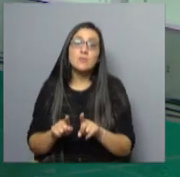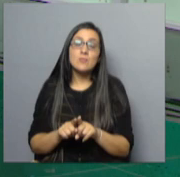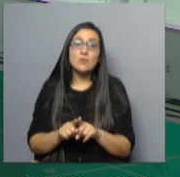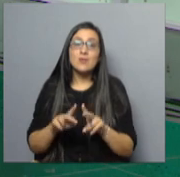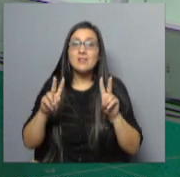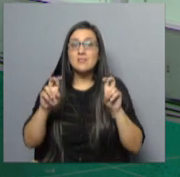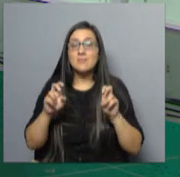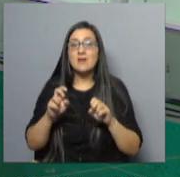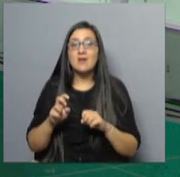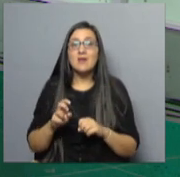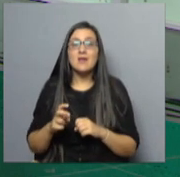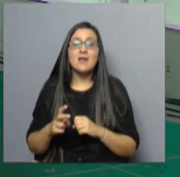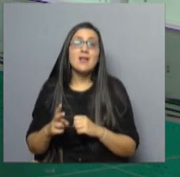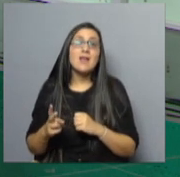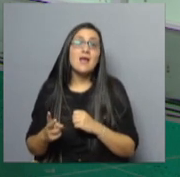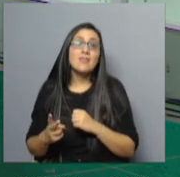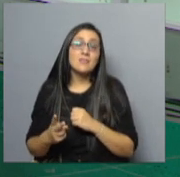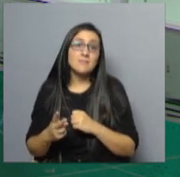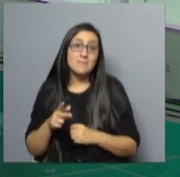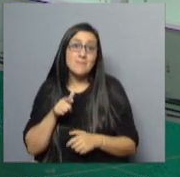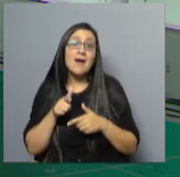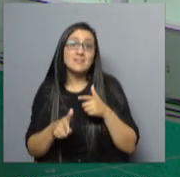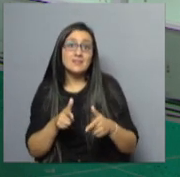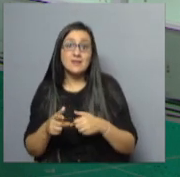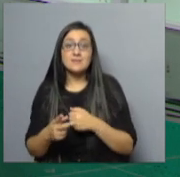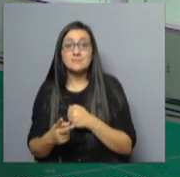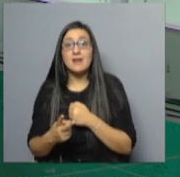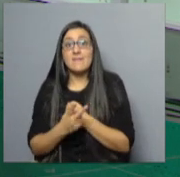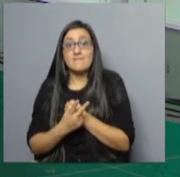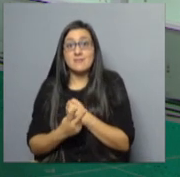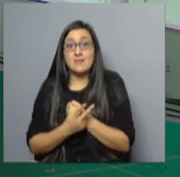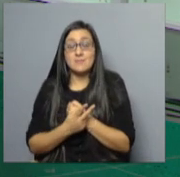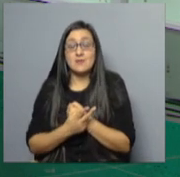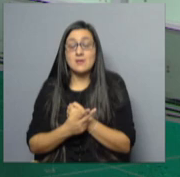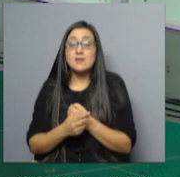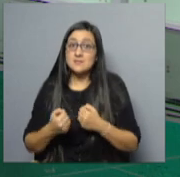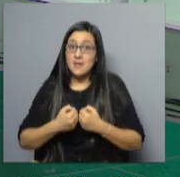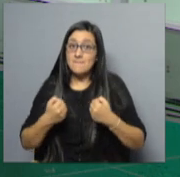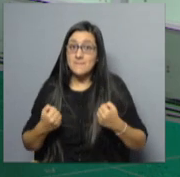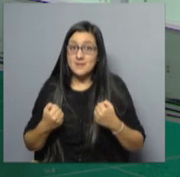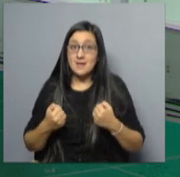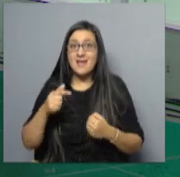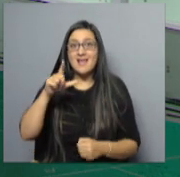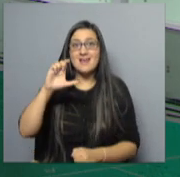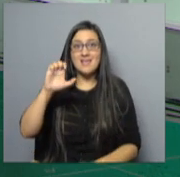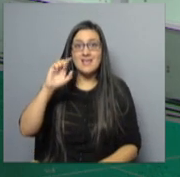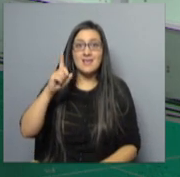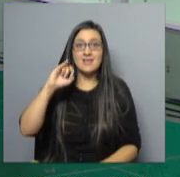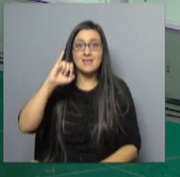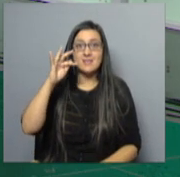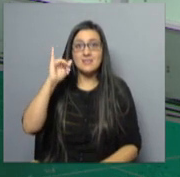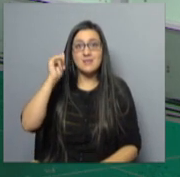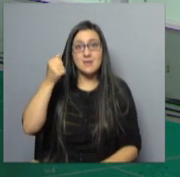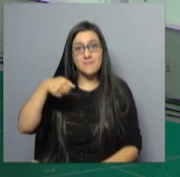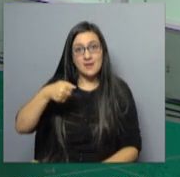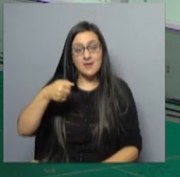de la legítima defensa que también se amplía digo no es sólo para los policías no es sólo para los policías bueno ese concepto ampliar